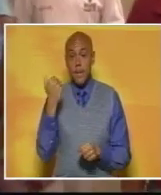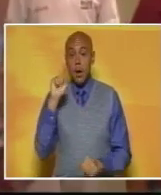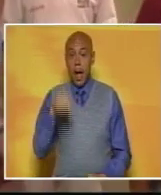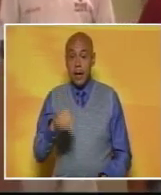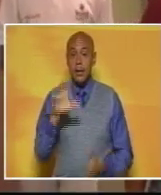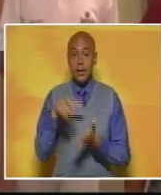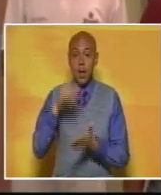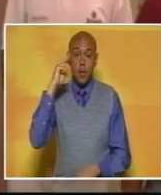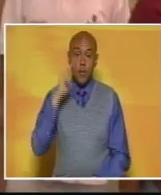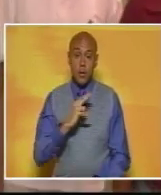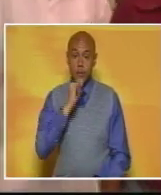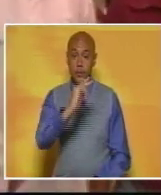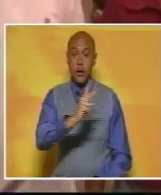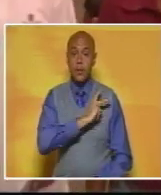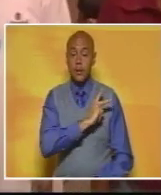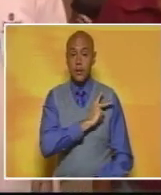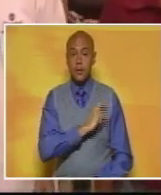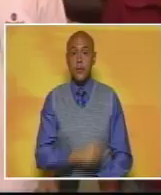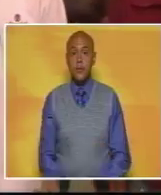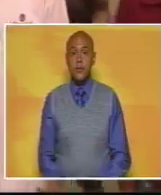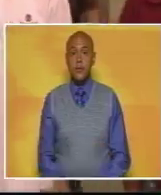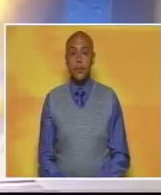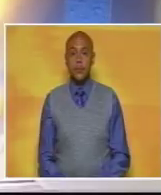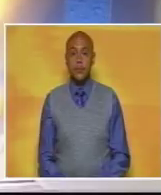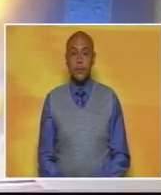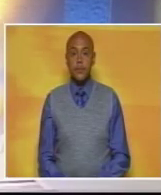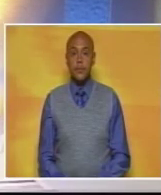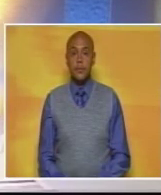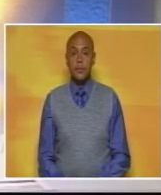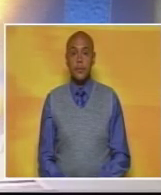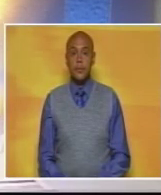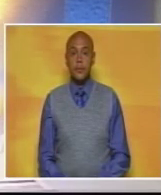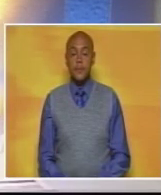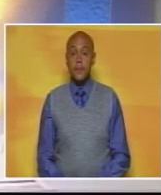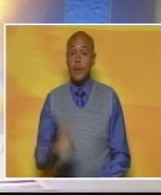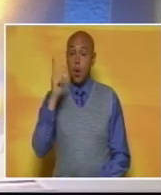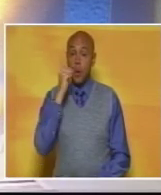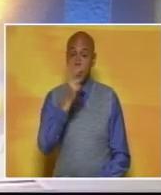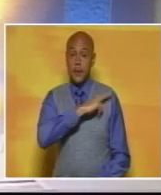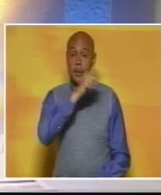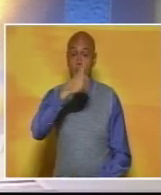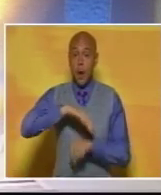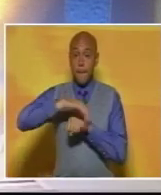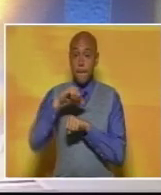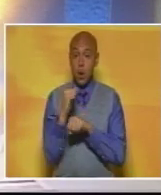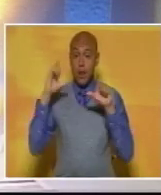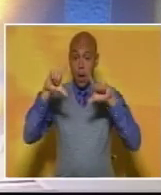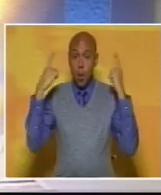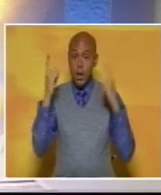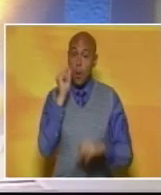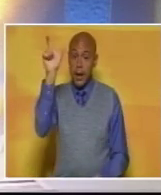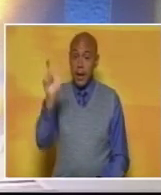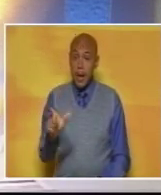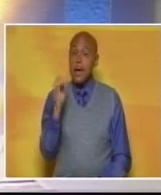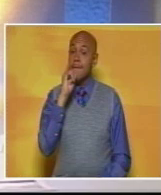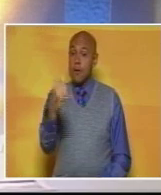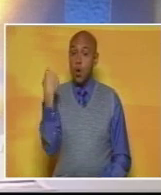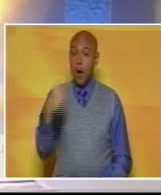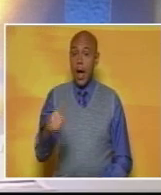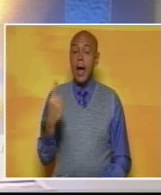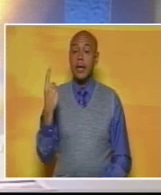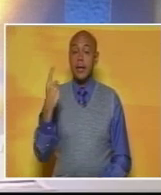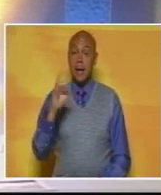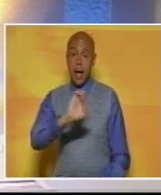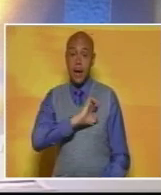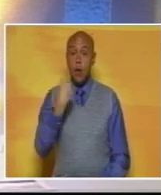Estado Bolívar, Anderson Pérez, Noticiero Venevisión. El director de la Policía de La Guaira, Ángel González, informó que durante el mes